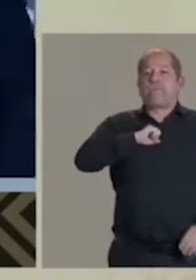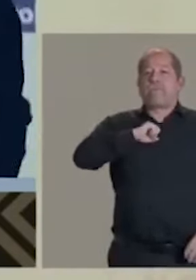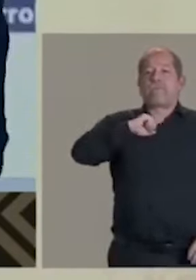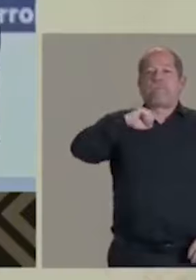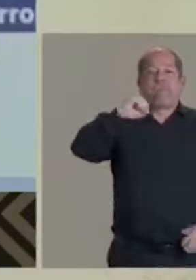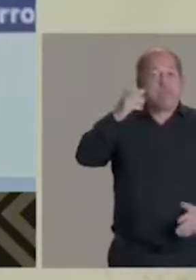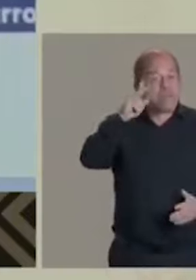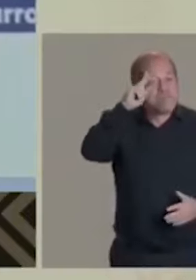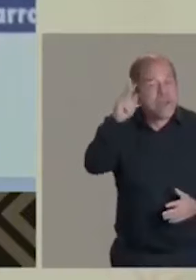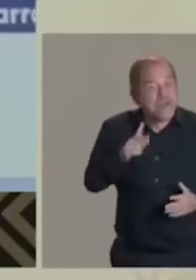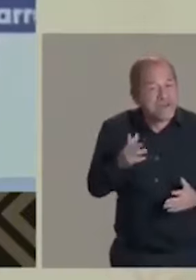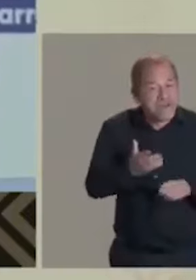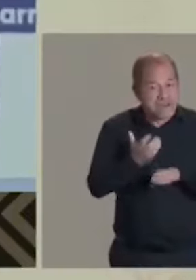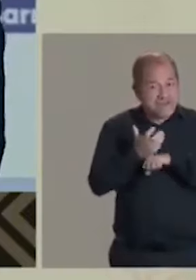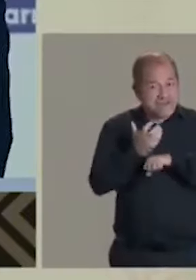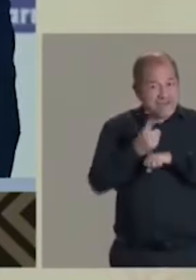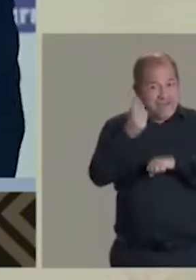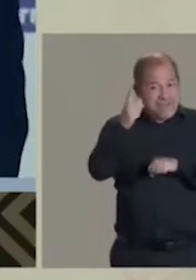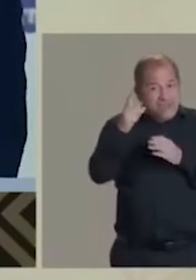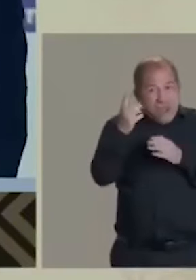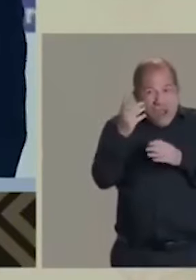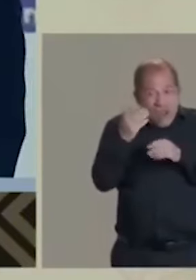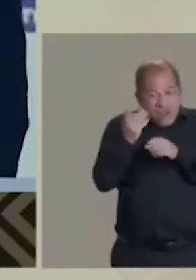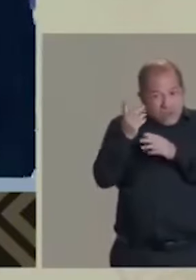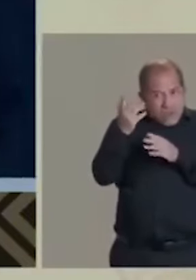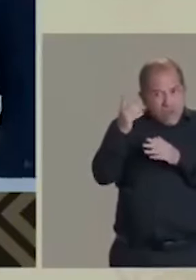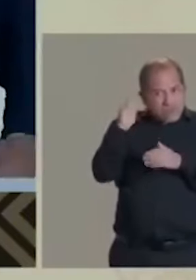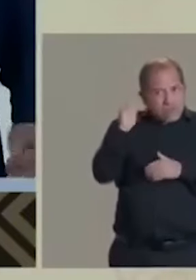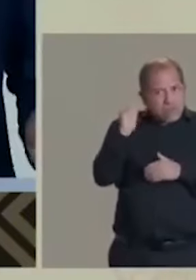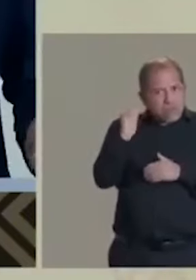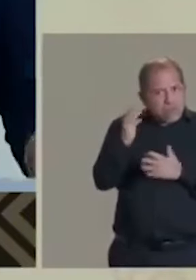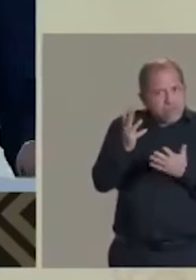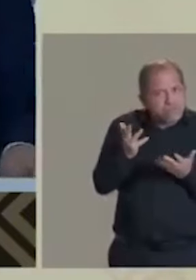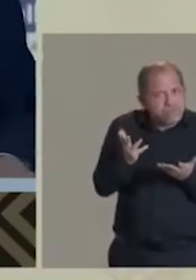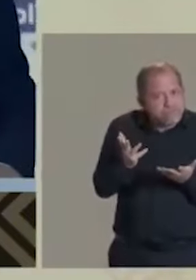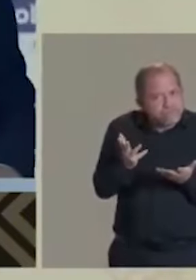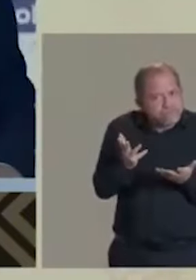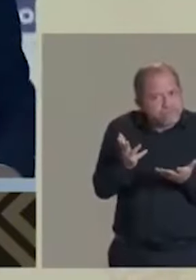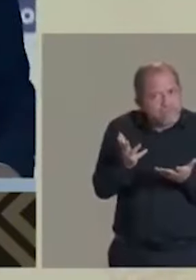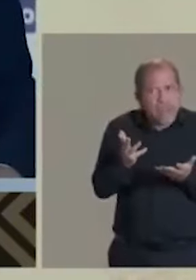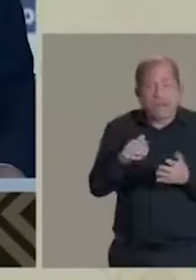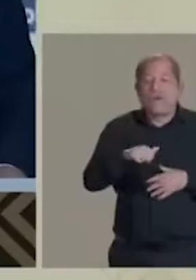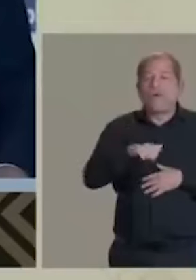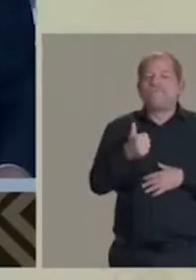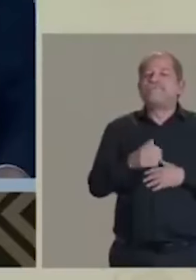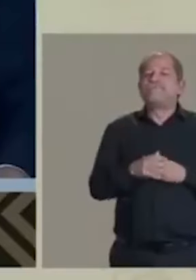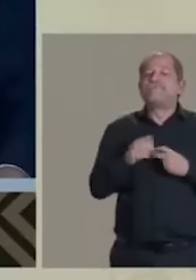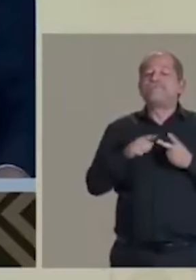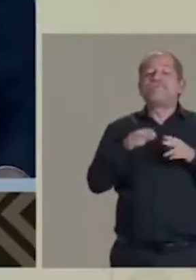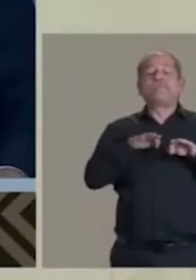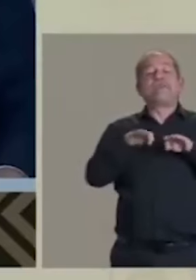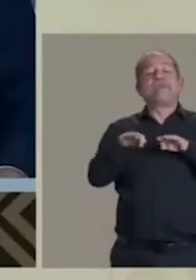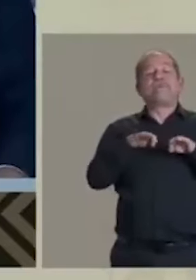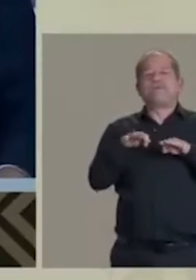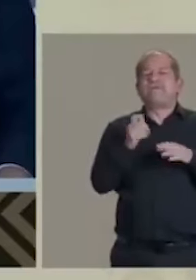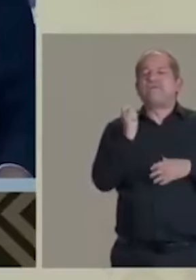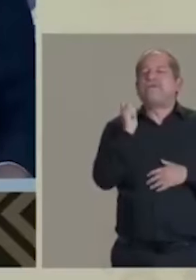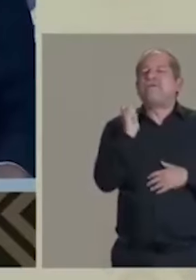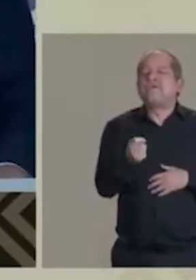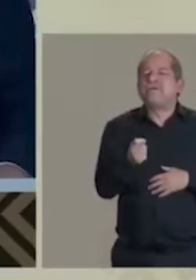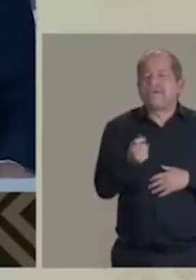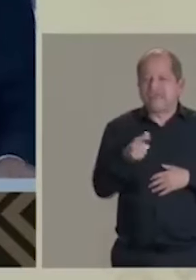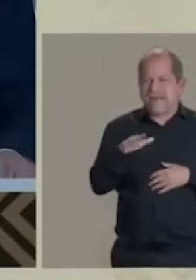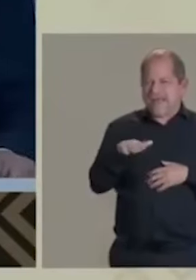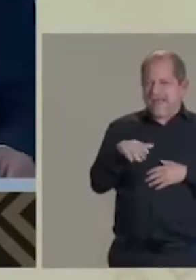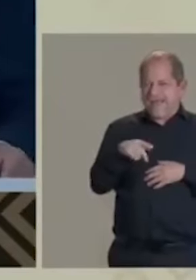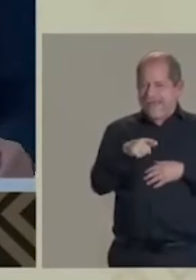en los últimos meses, ha ido a la baja. Y en el caso de los empleos, creo que quien acredita en la lista de estados que se dio